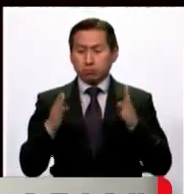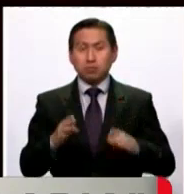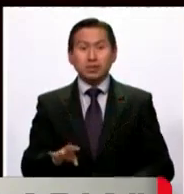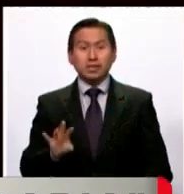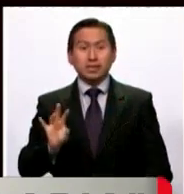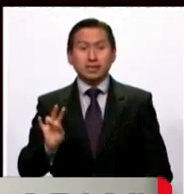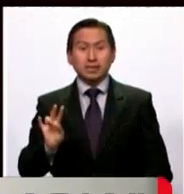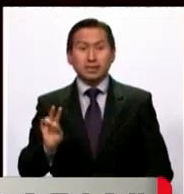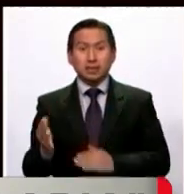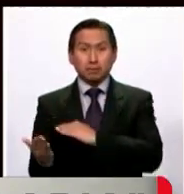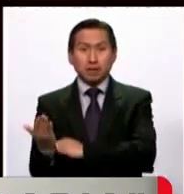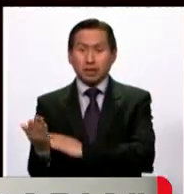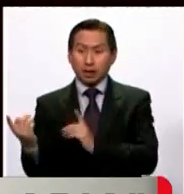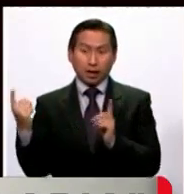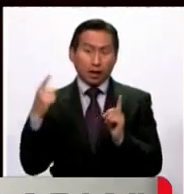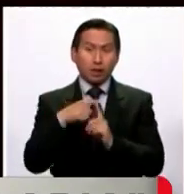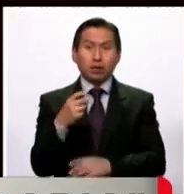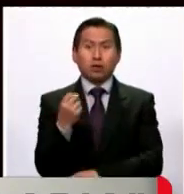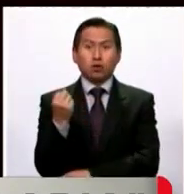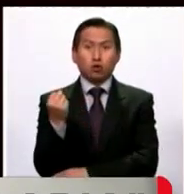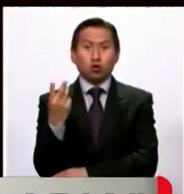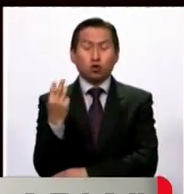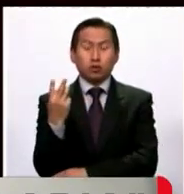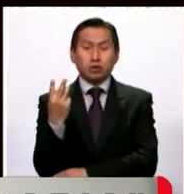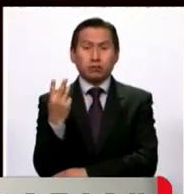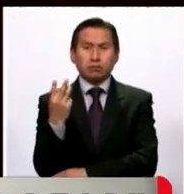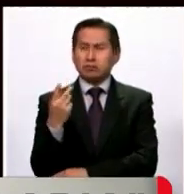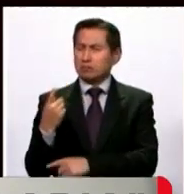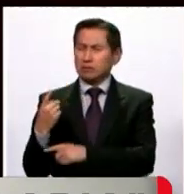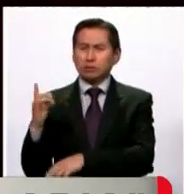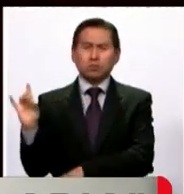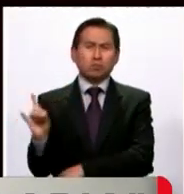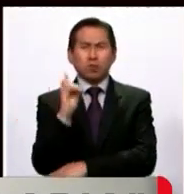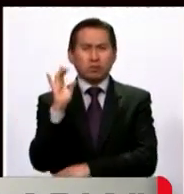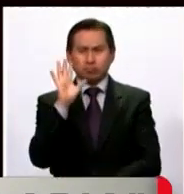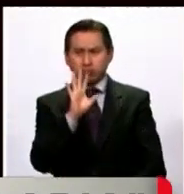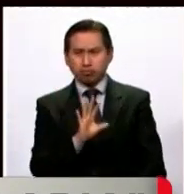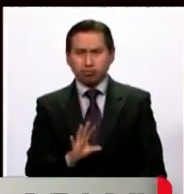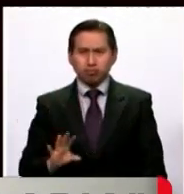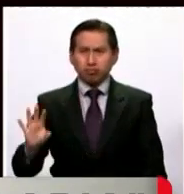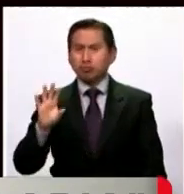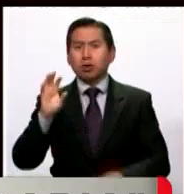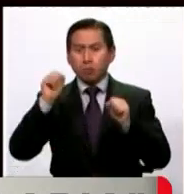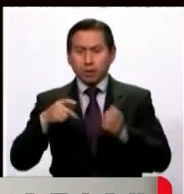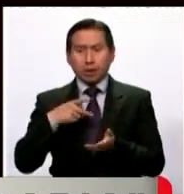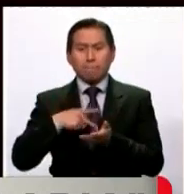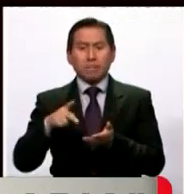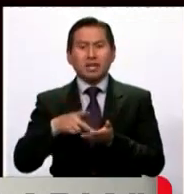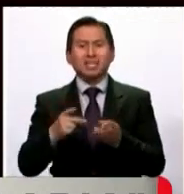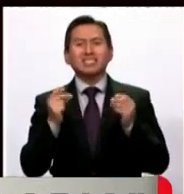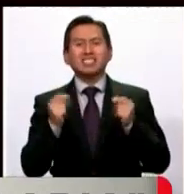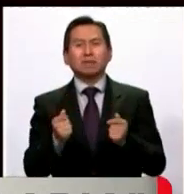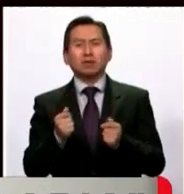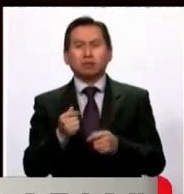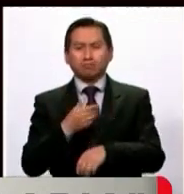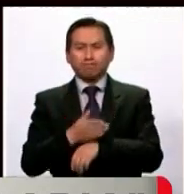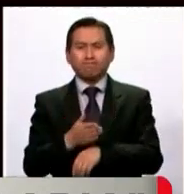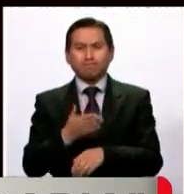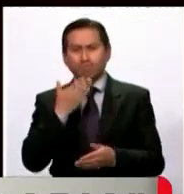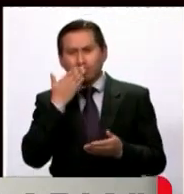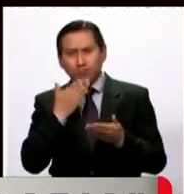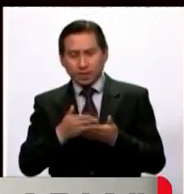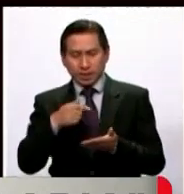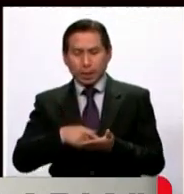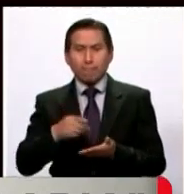de la mañana a 12 del mediodía en todo el país para entregar con más rapidez y eficiencia